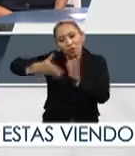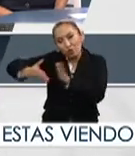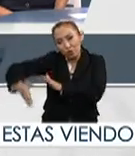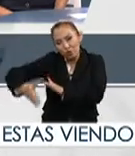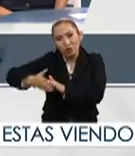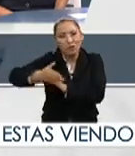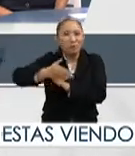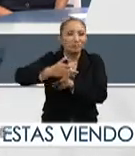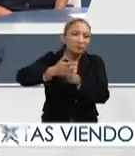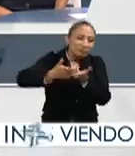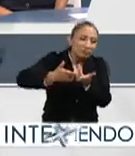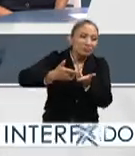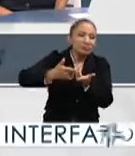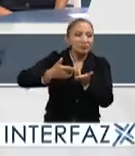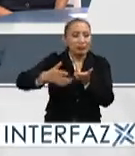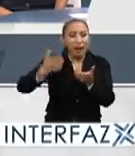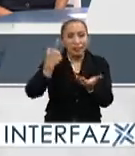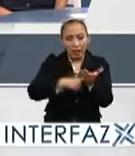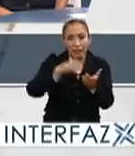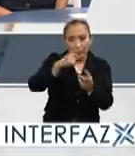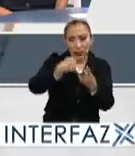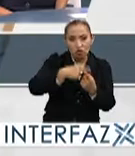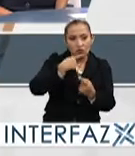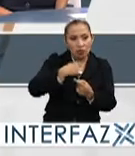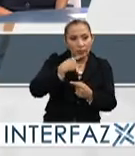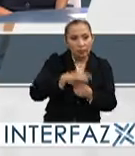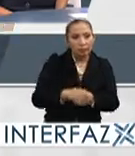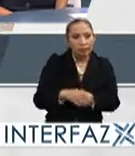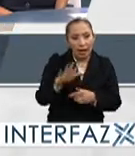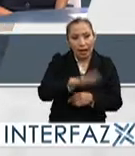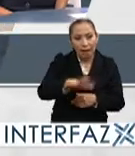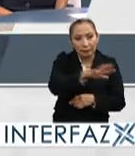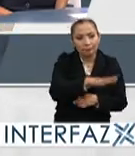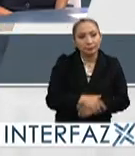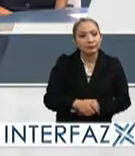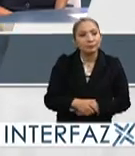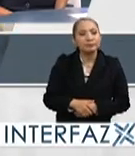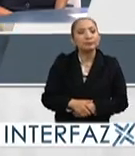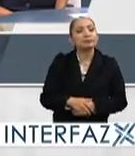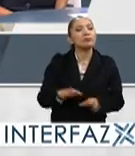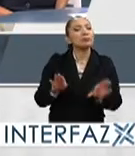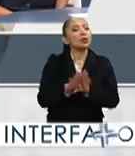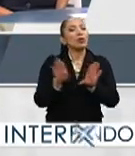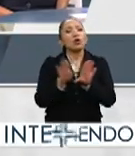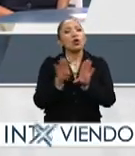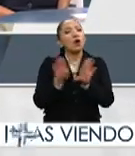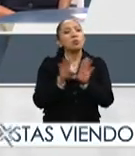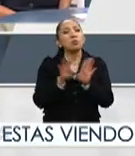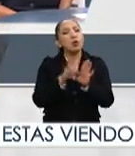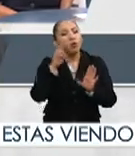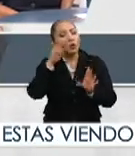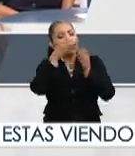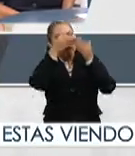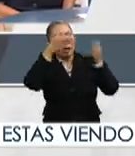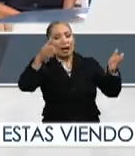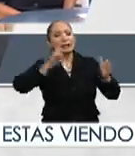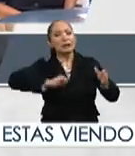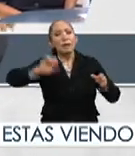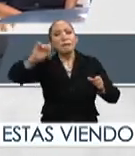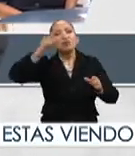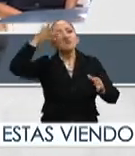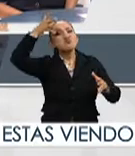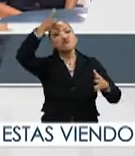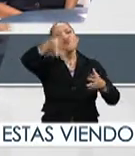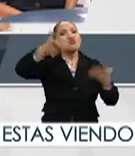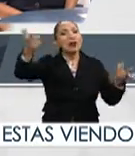distintos, dentro de la misma Cruz Roja, en distintas áreas, ¿no? ¿Cómo está vislumbrando en el siglo XXI